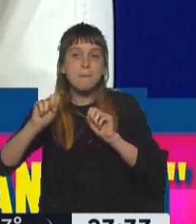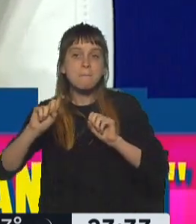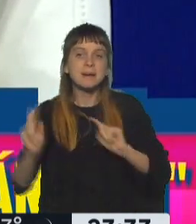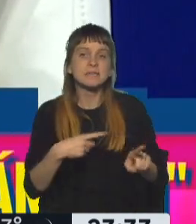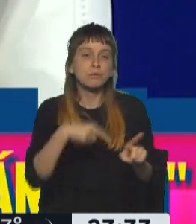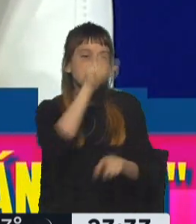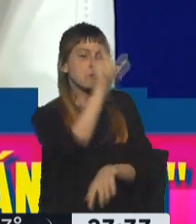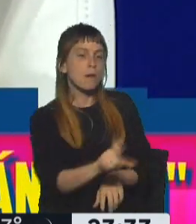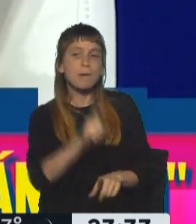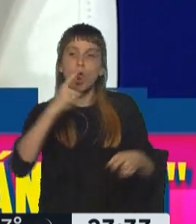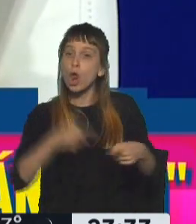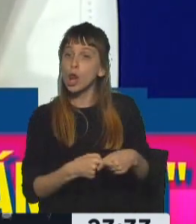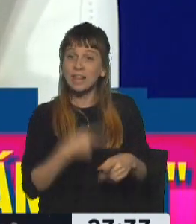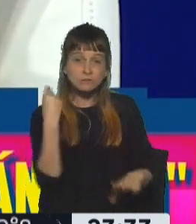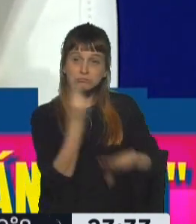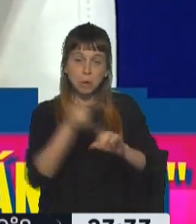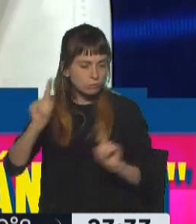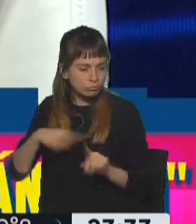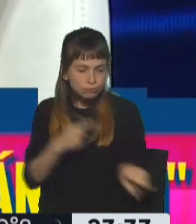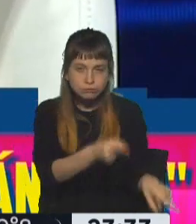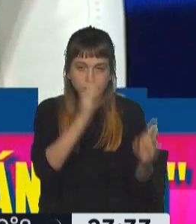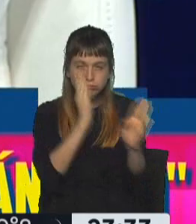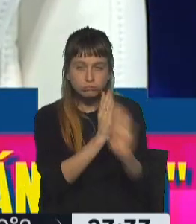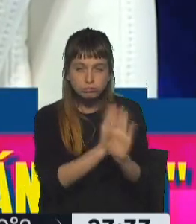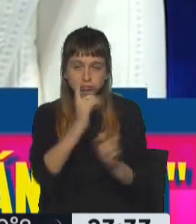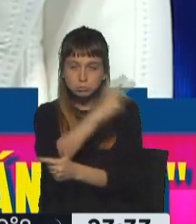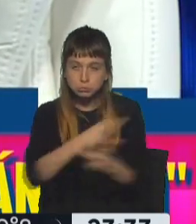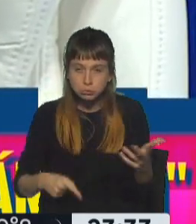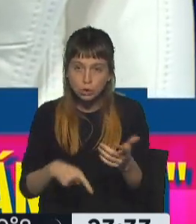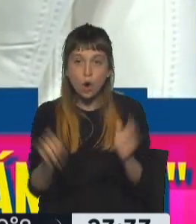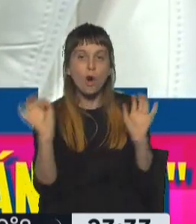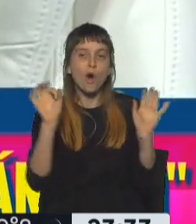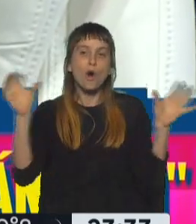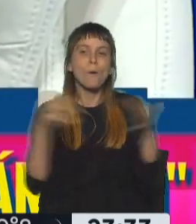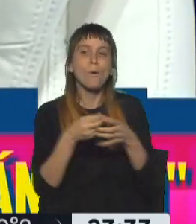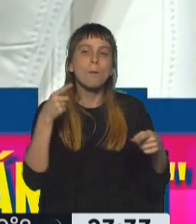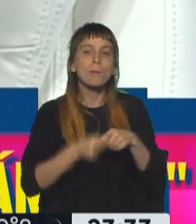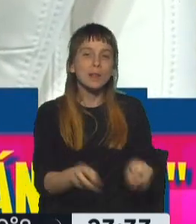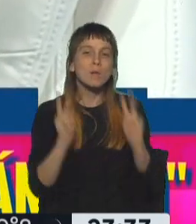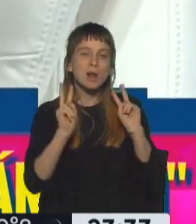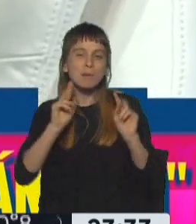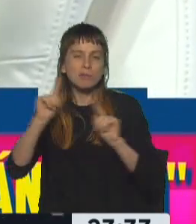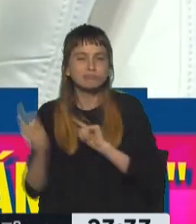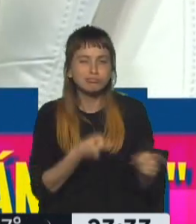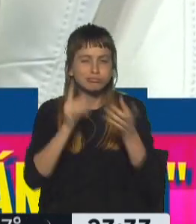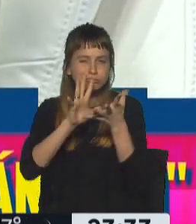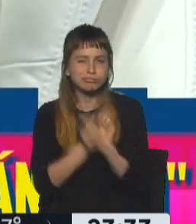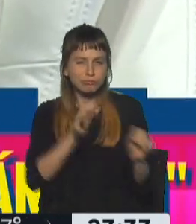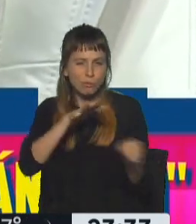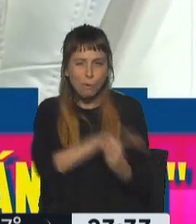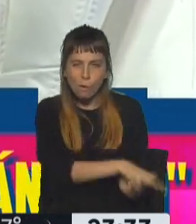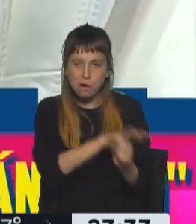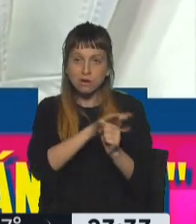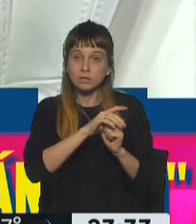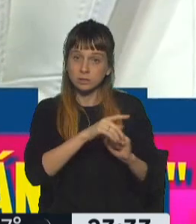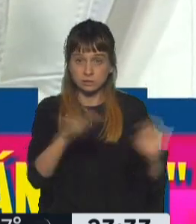dirigente política o de perjuicio al partido político, el peronismo concretamente. Creo que yo toda la vida dije que no venían por mí, que venían por